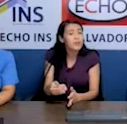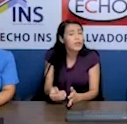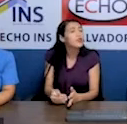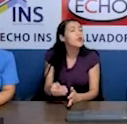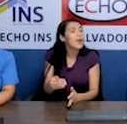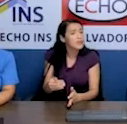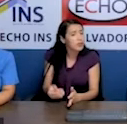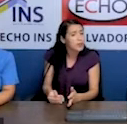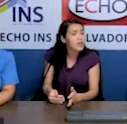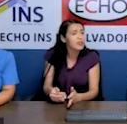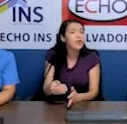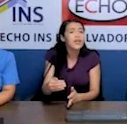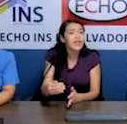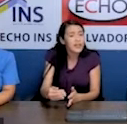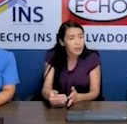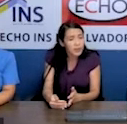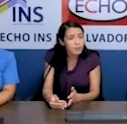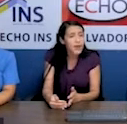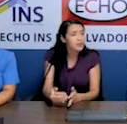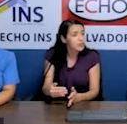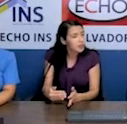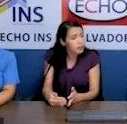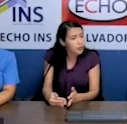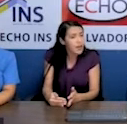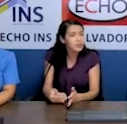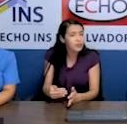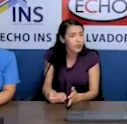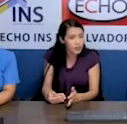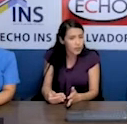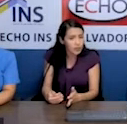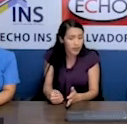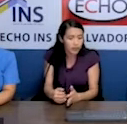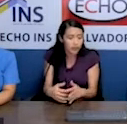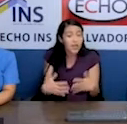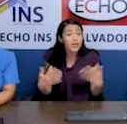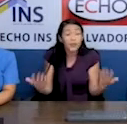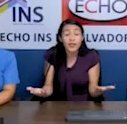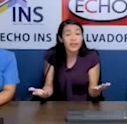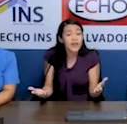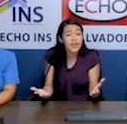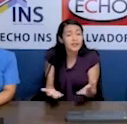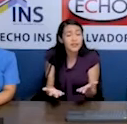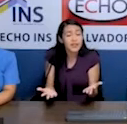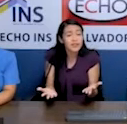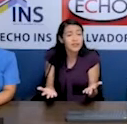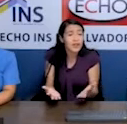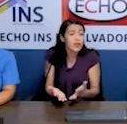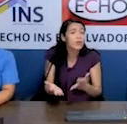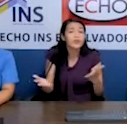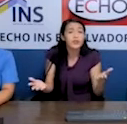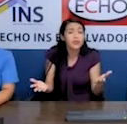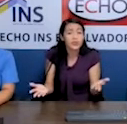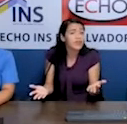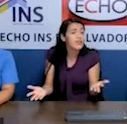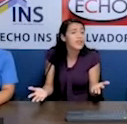estado epiléptico no va resolviendo en el primer paso, segundo paso o tercer paso. Puede llevar hasta ser